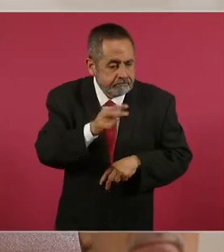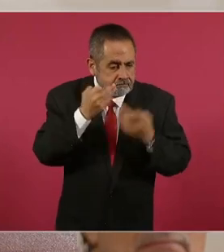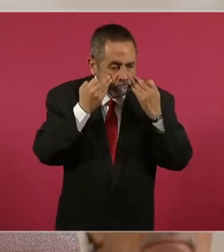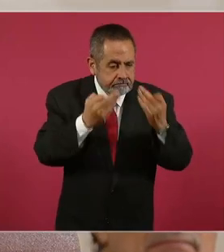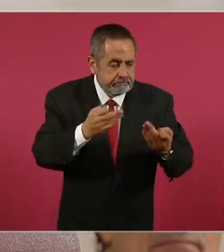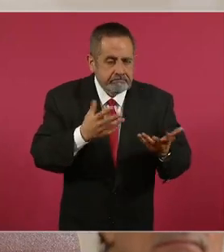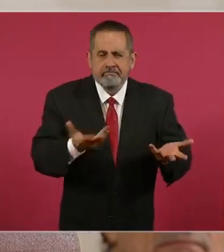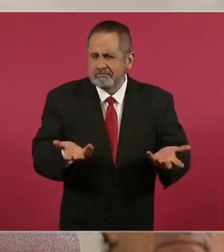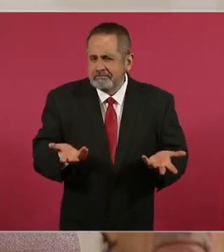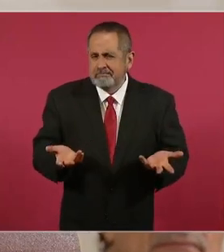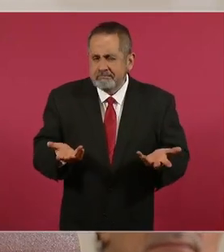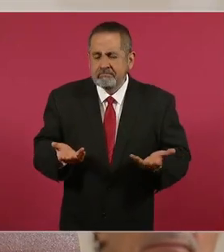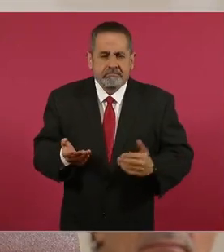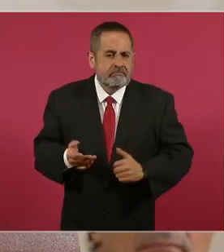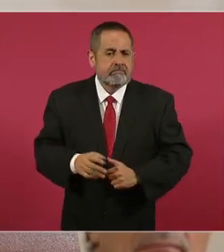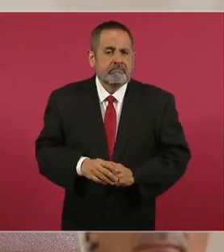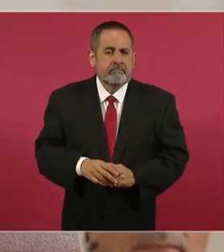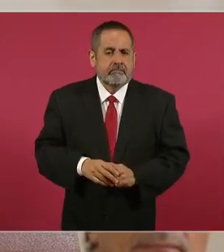Hay casos,